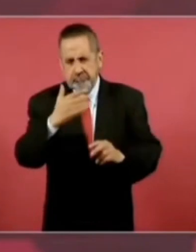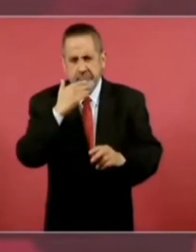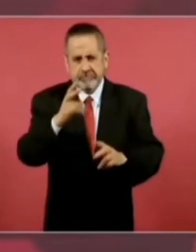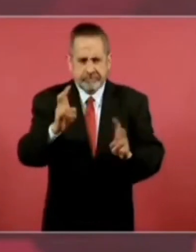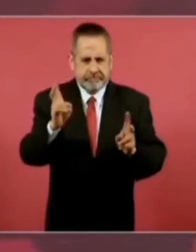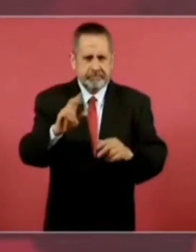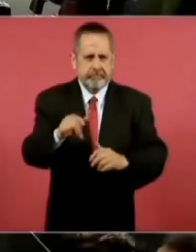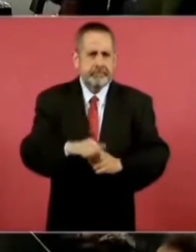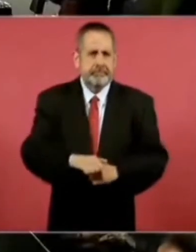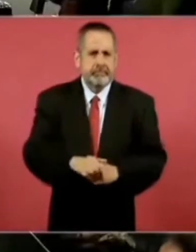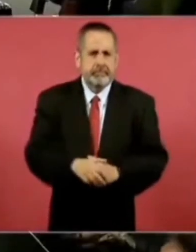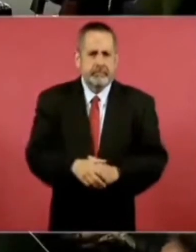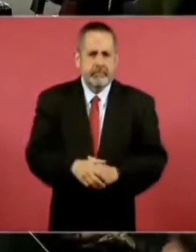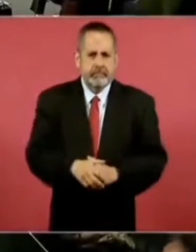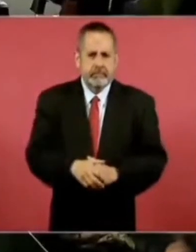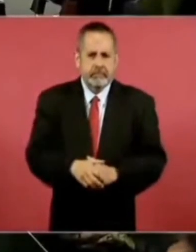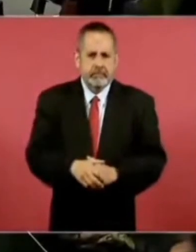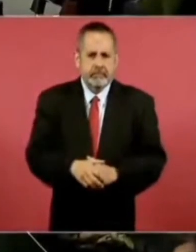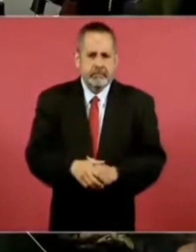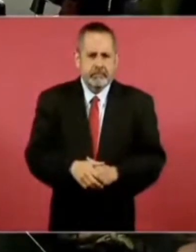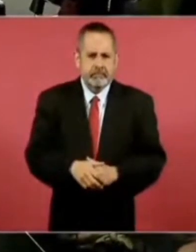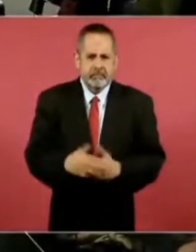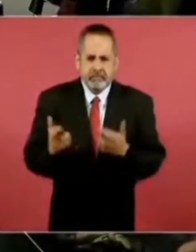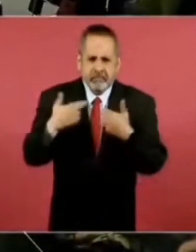tema. ¿Me va a regalar?